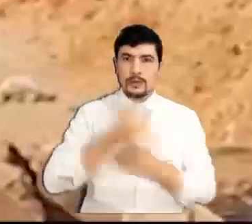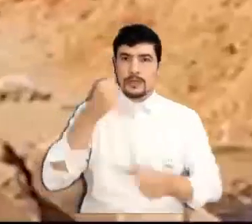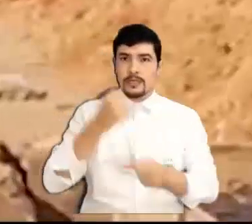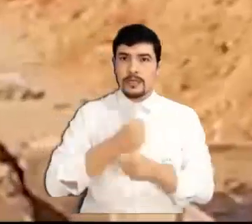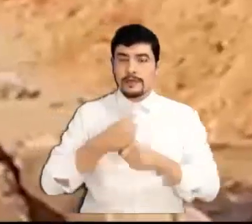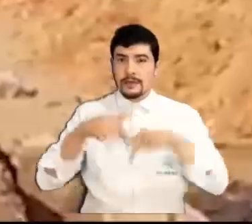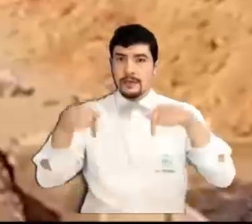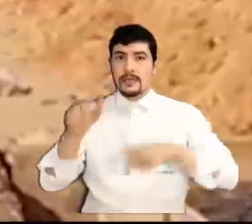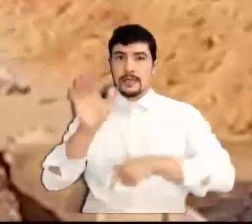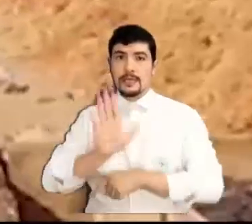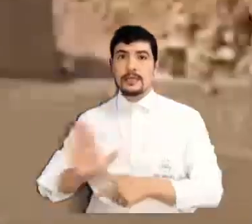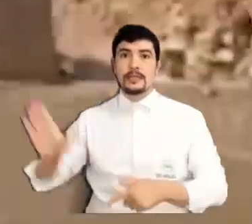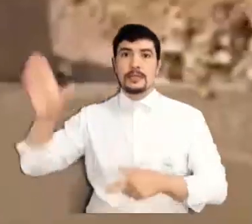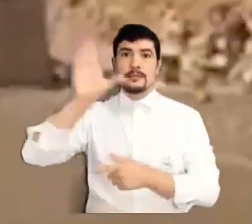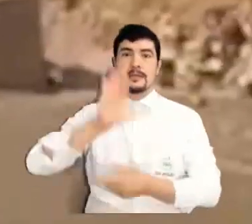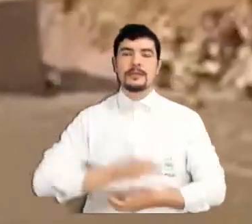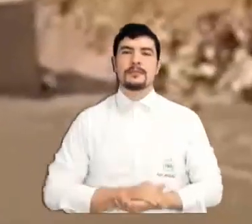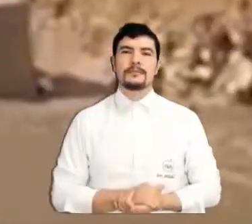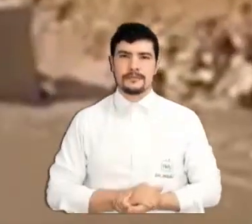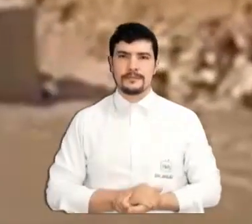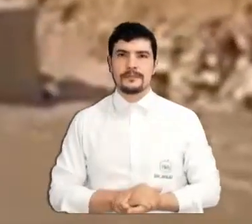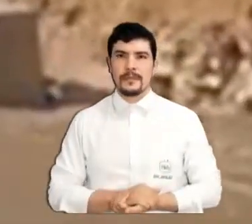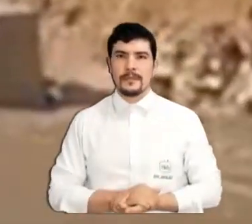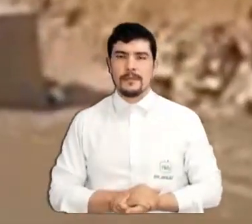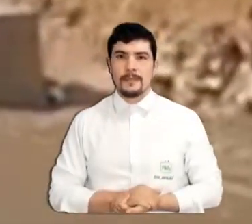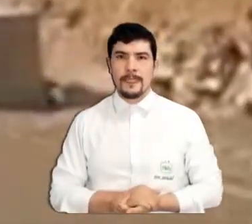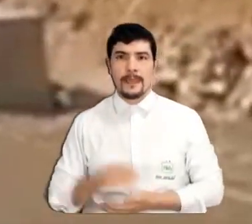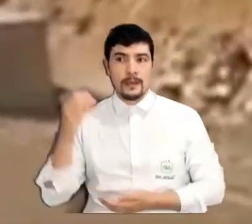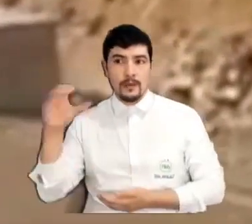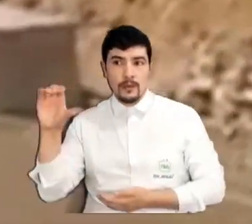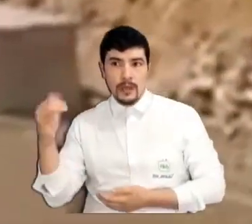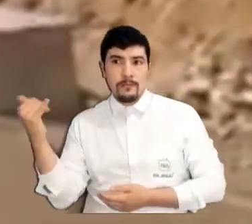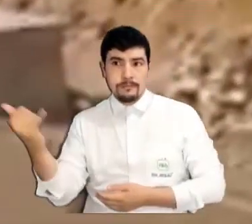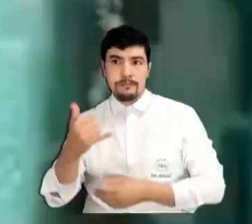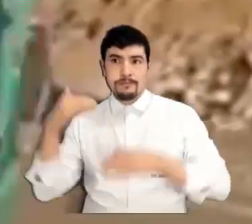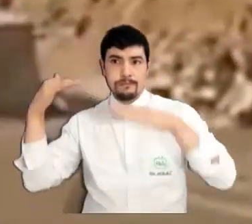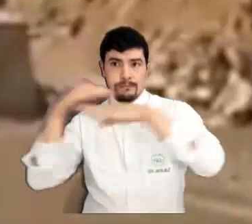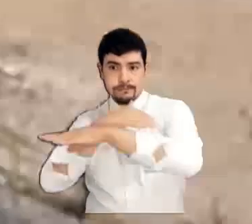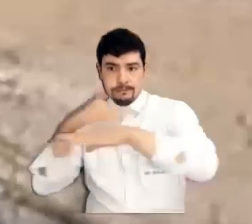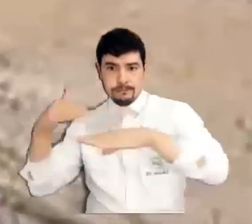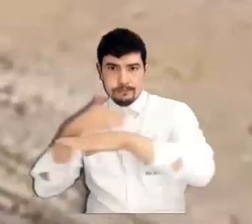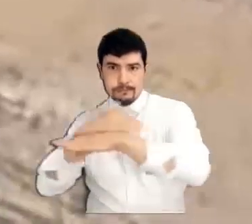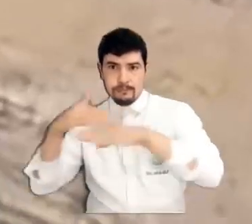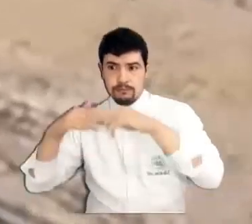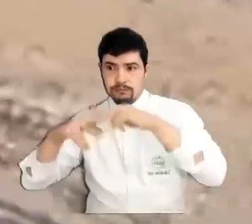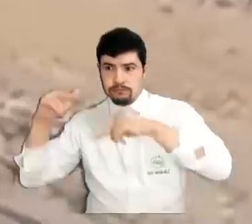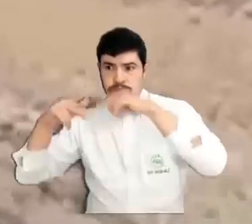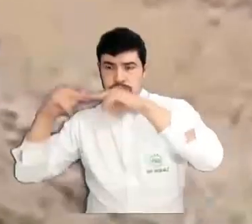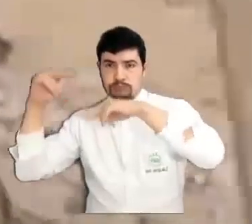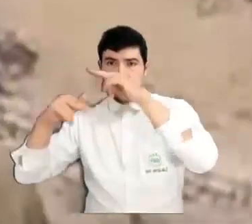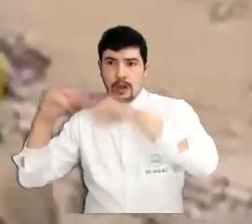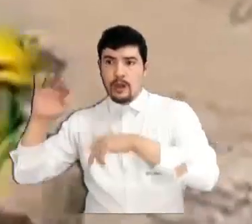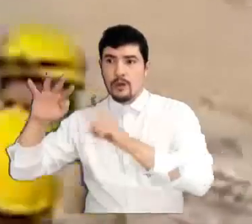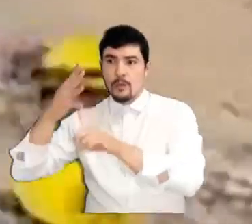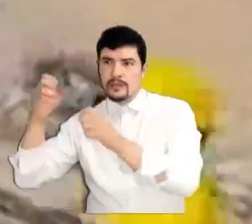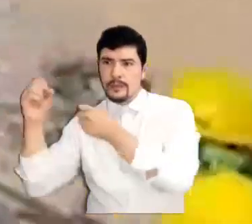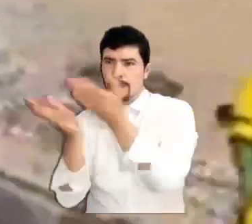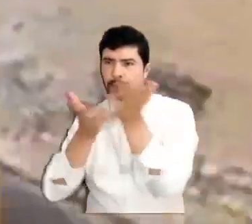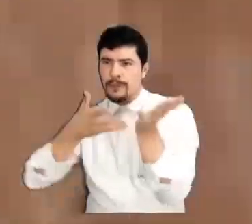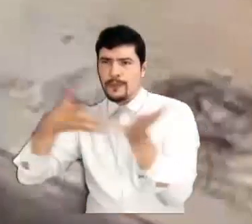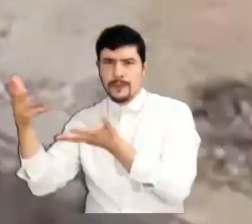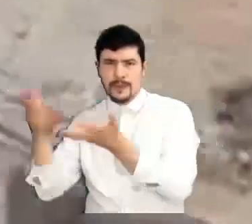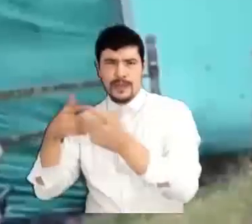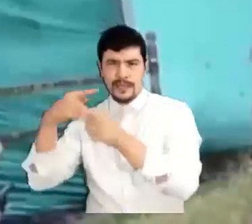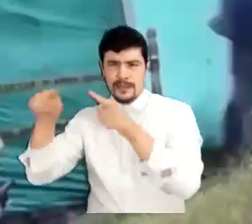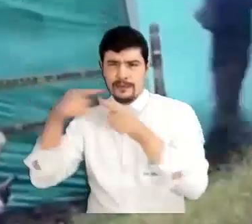Cuatro Vientos en el sector de La Libertad y los puentes sobre la redoma del terminal de esta ciudad, que ya presentaban un atraso, seguirán detenidas, pero esta